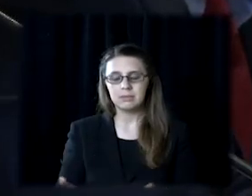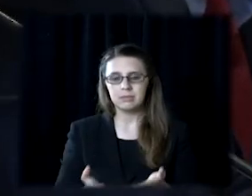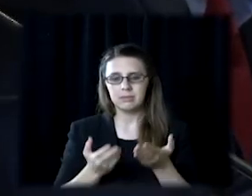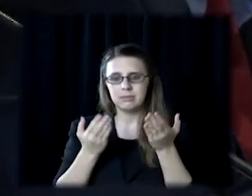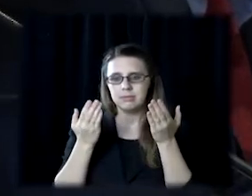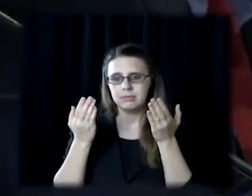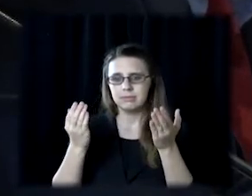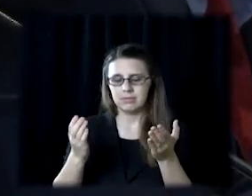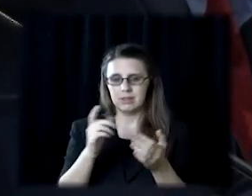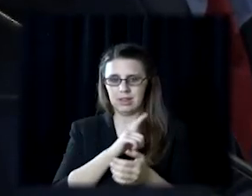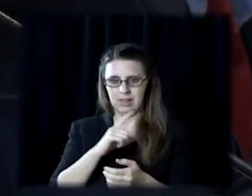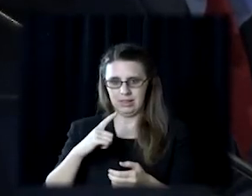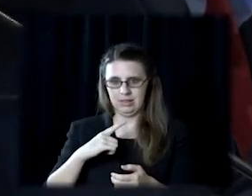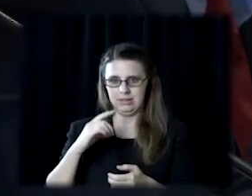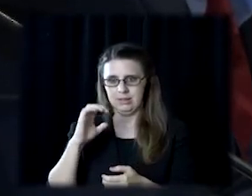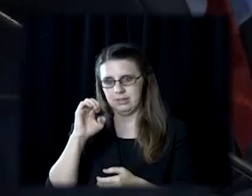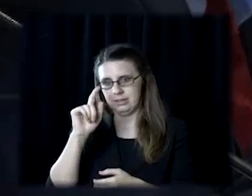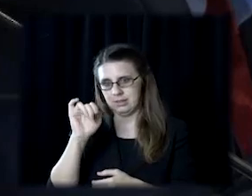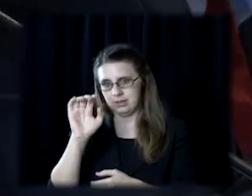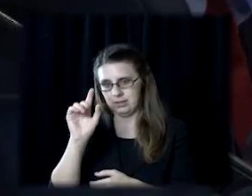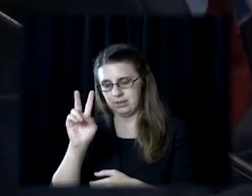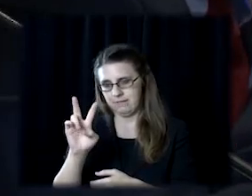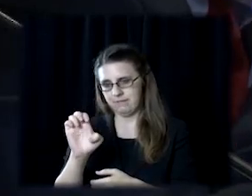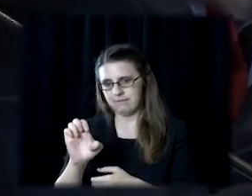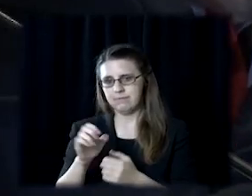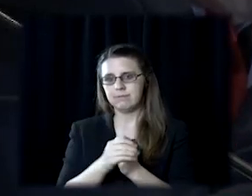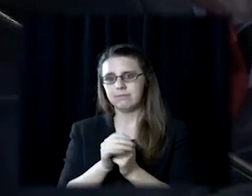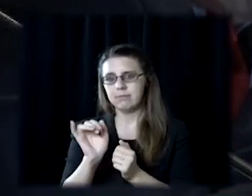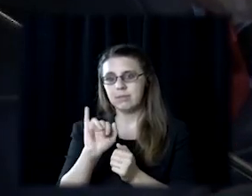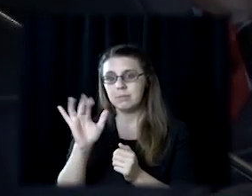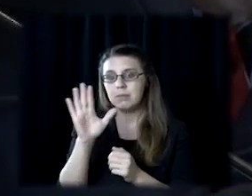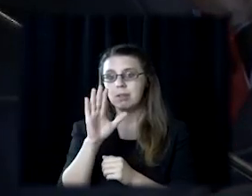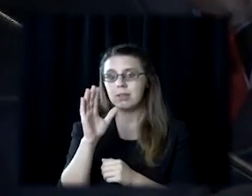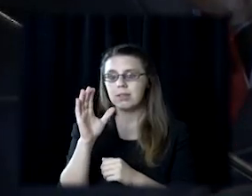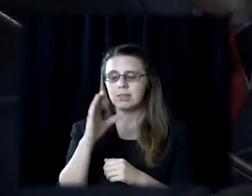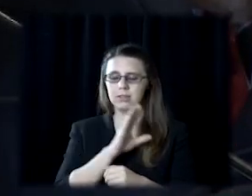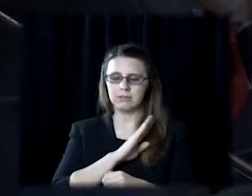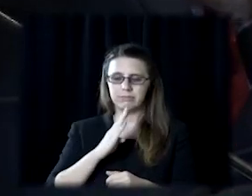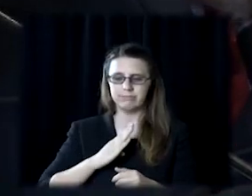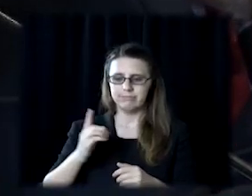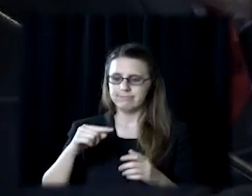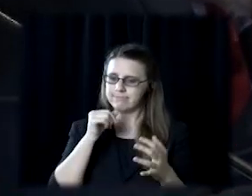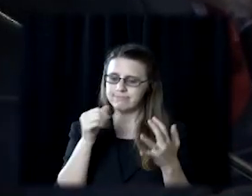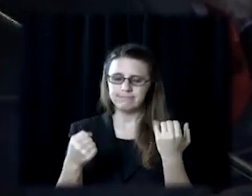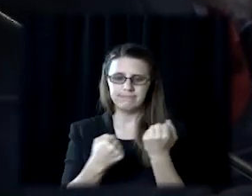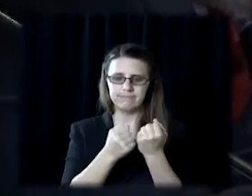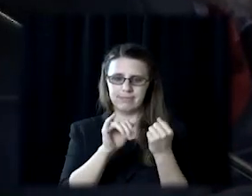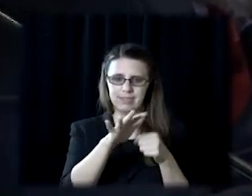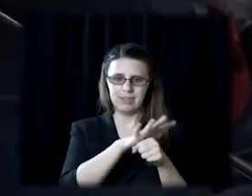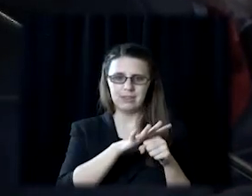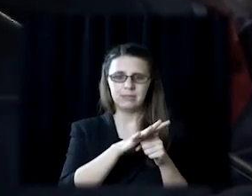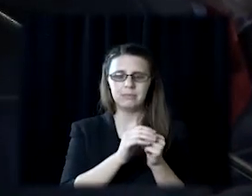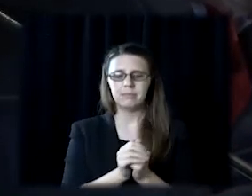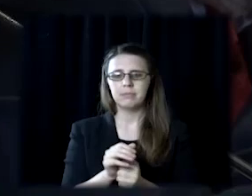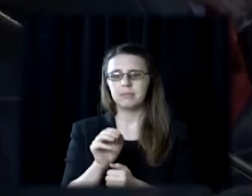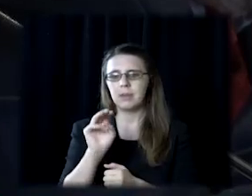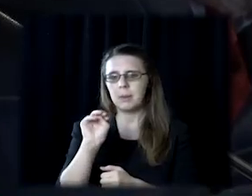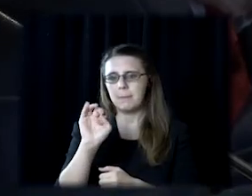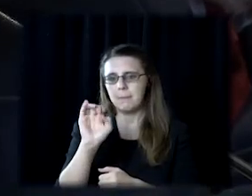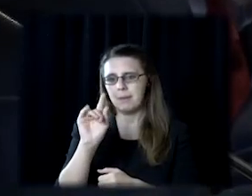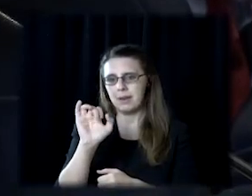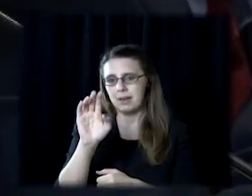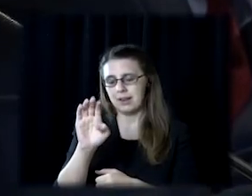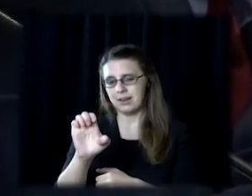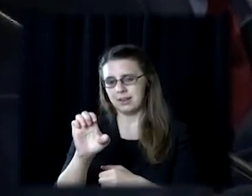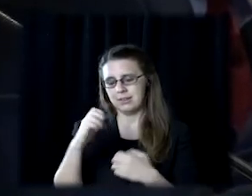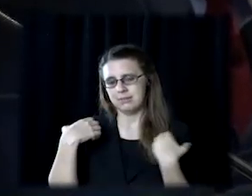legislativo y ejecutivo y puedo asegurarle a la Junta que no recibiría apoyo en esa área. Financiamiento de Medicaid y reforma de la salud. El